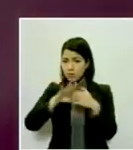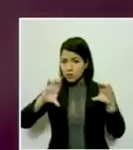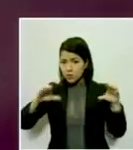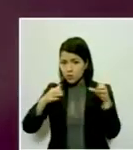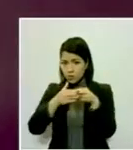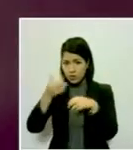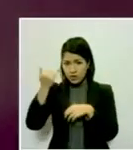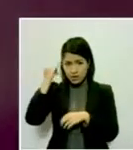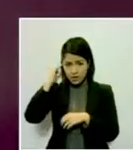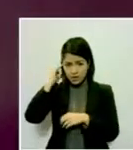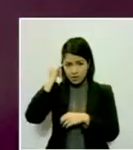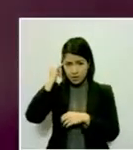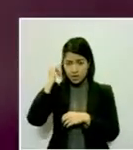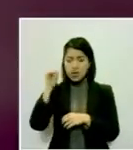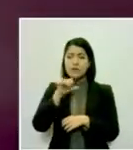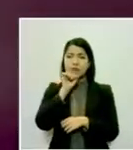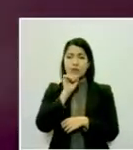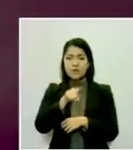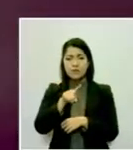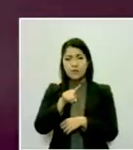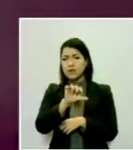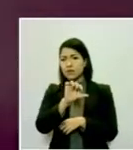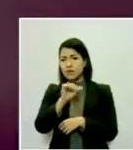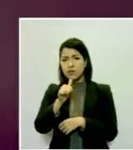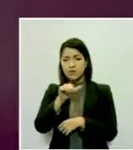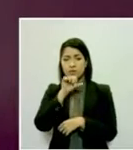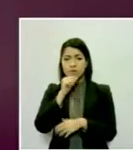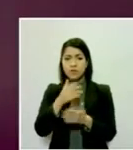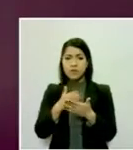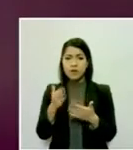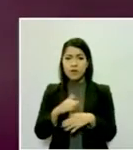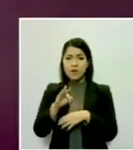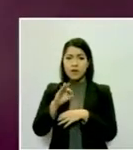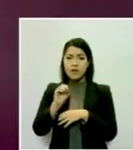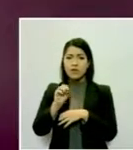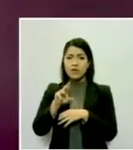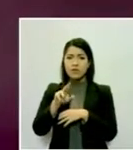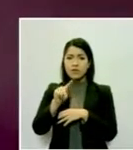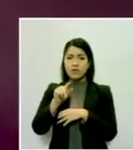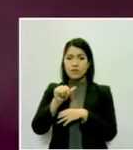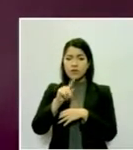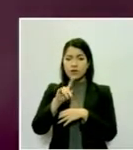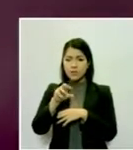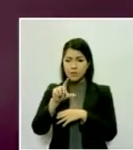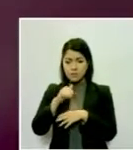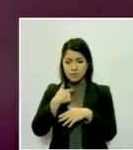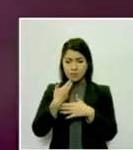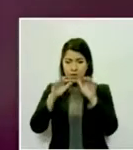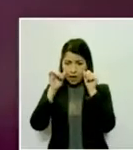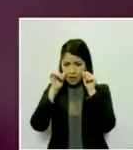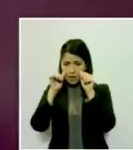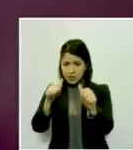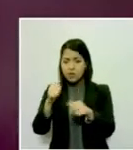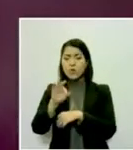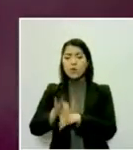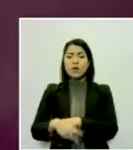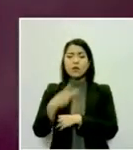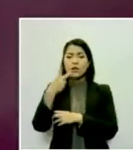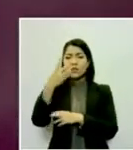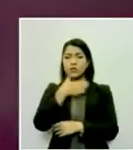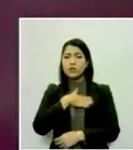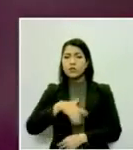comunidades indígenas. En un principio el Fortapaz estaba destinado a 42 municipios